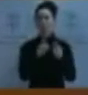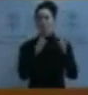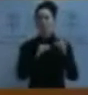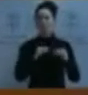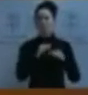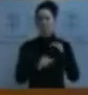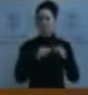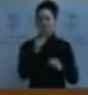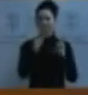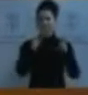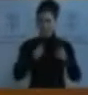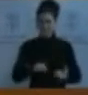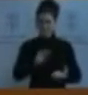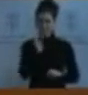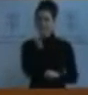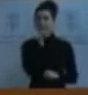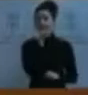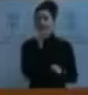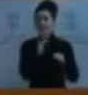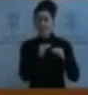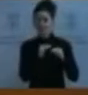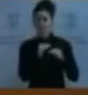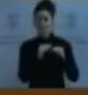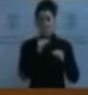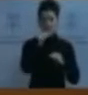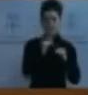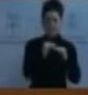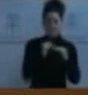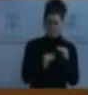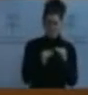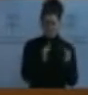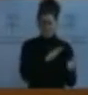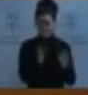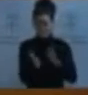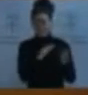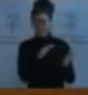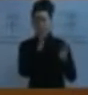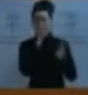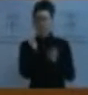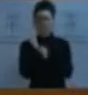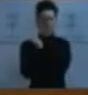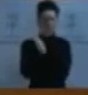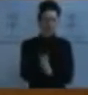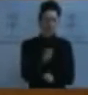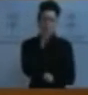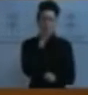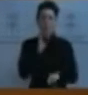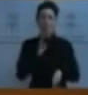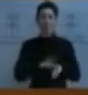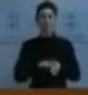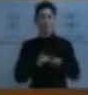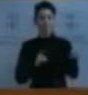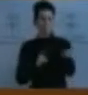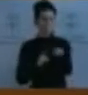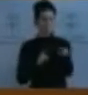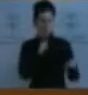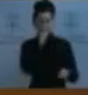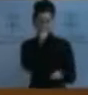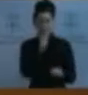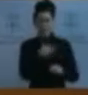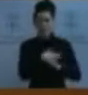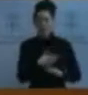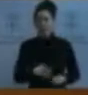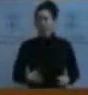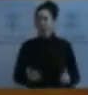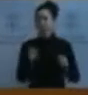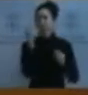pobres asturianos tantísimos años por su impericia, bueno, pues no se cerraron ni colegios ni hospitales, ni